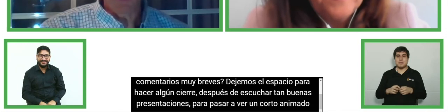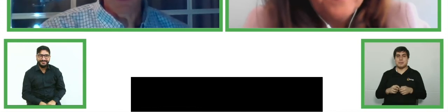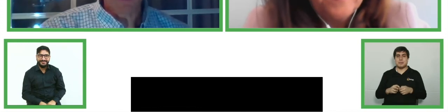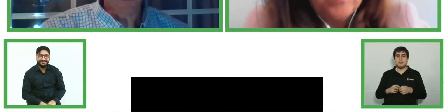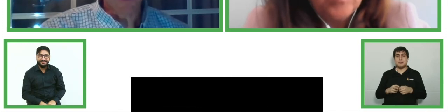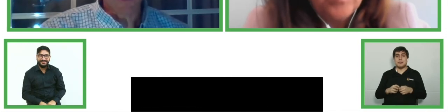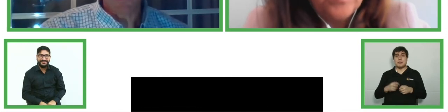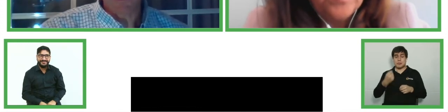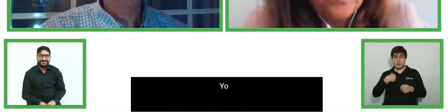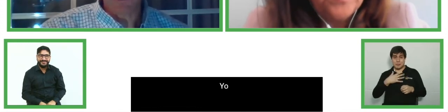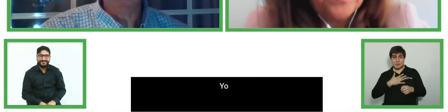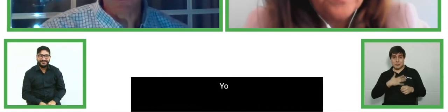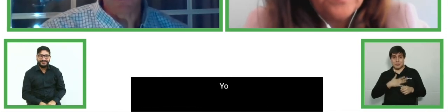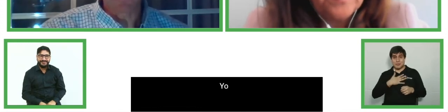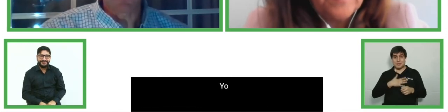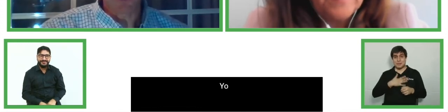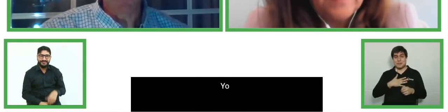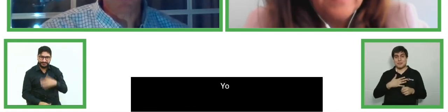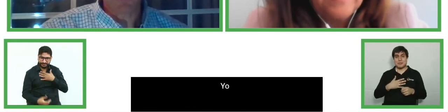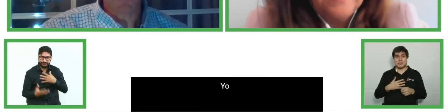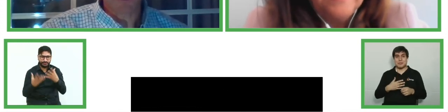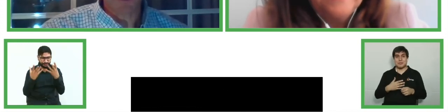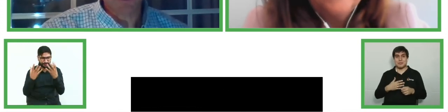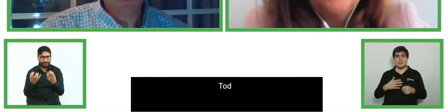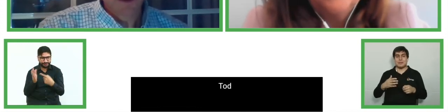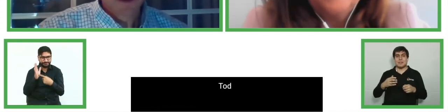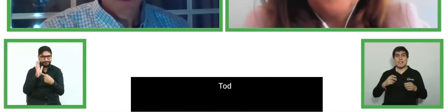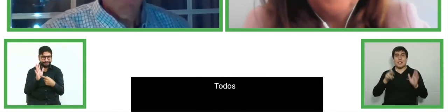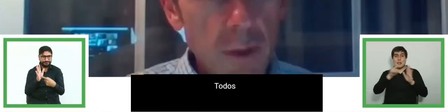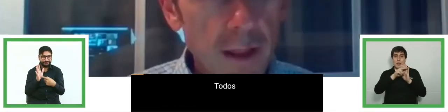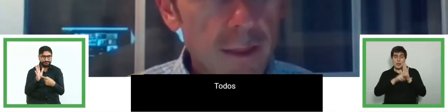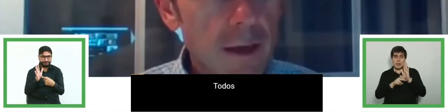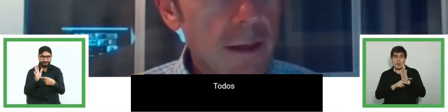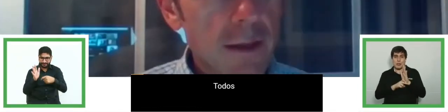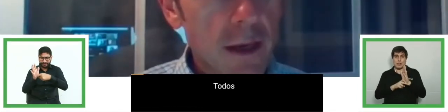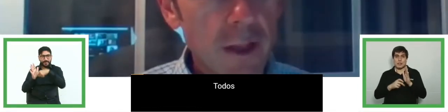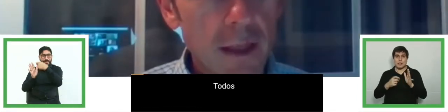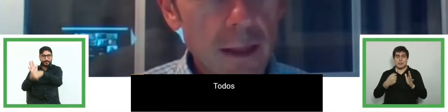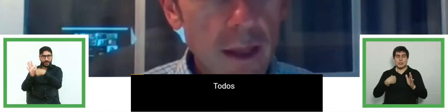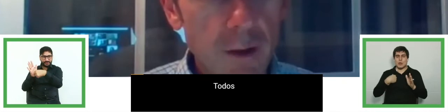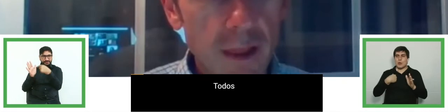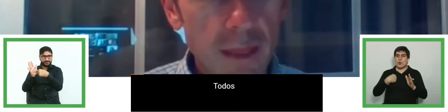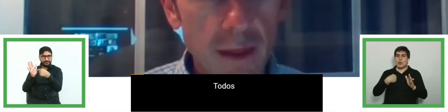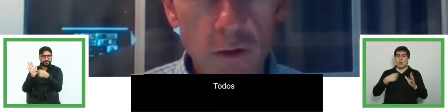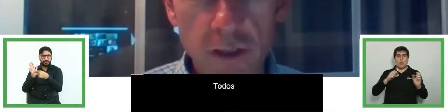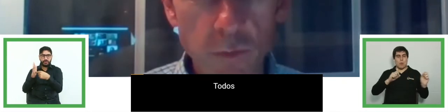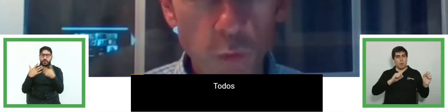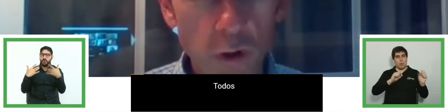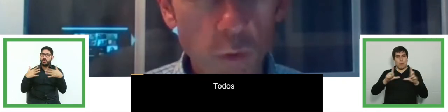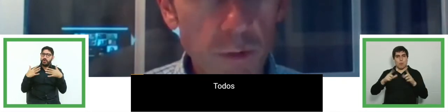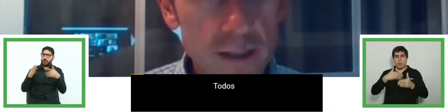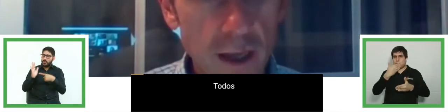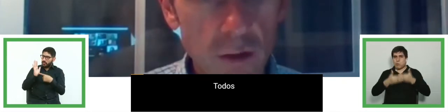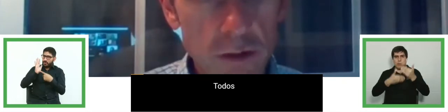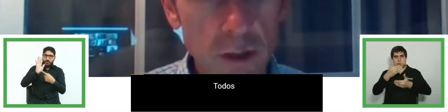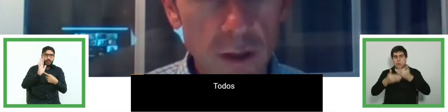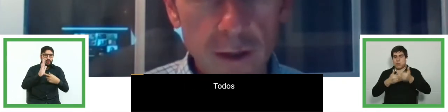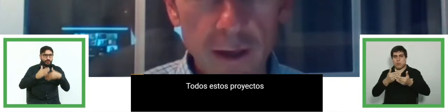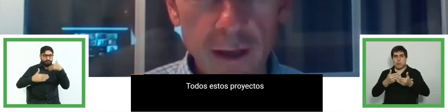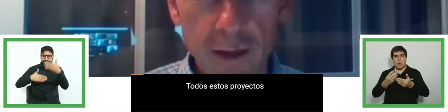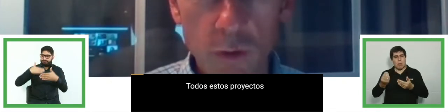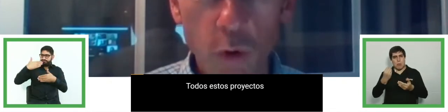desde luego yo lo que querría decir es que todos estos proyectos me parecen tremendamente avanzados y muy, muy